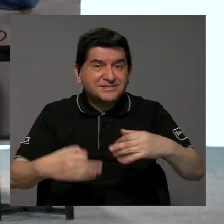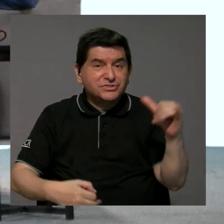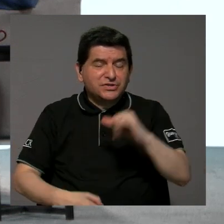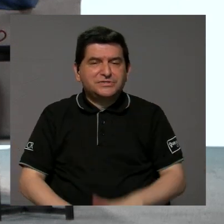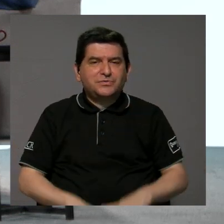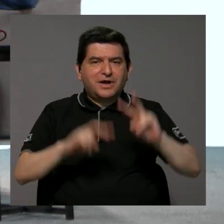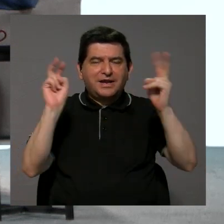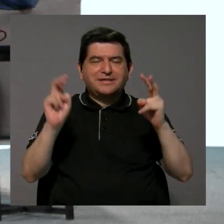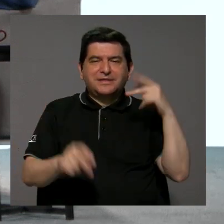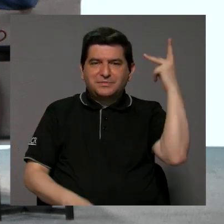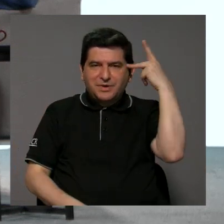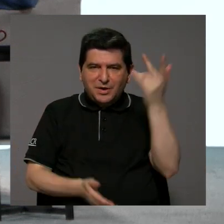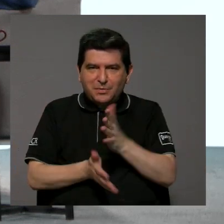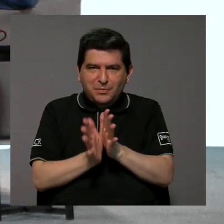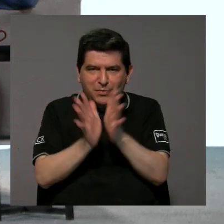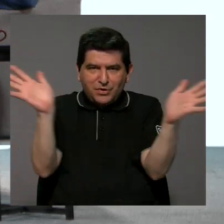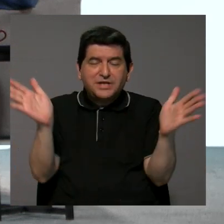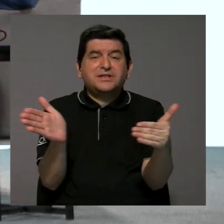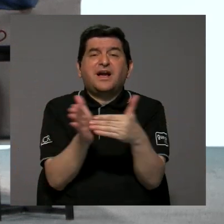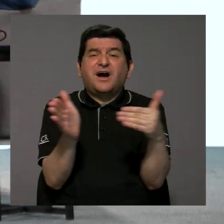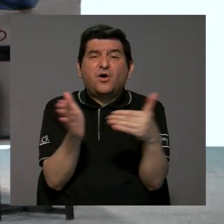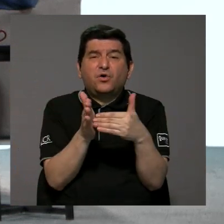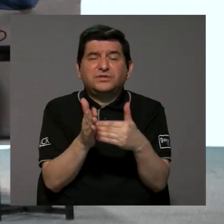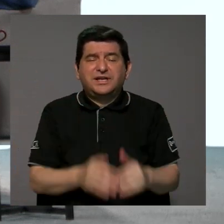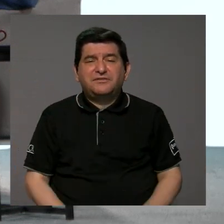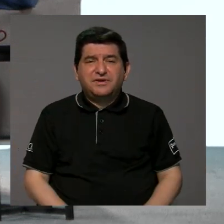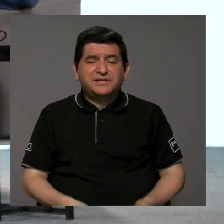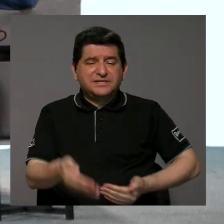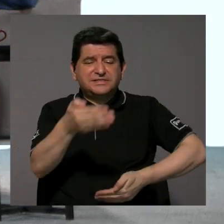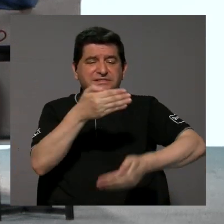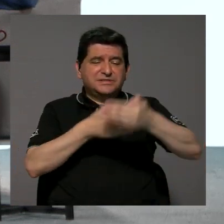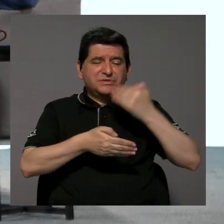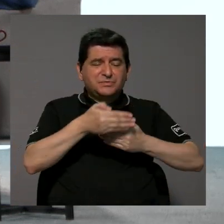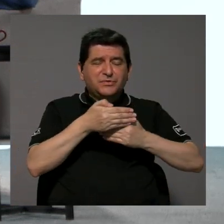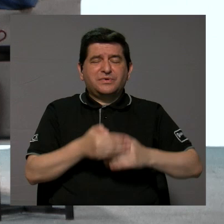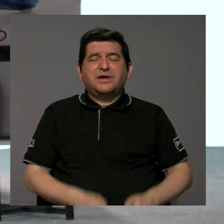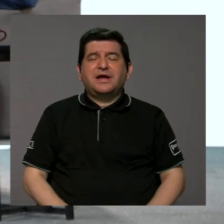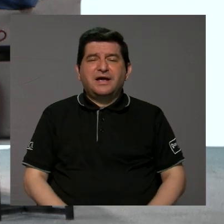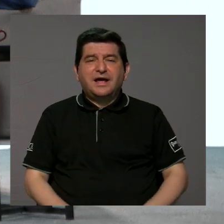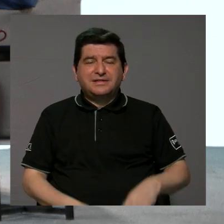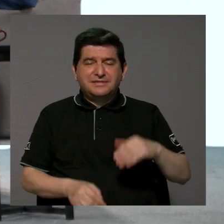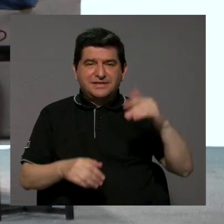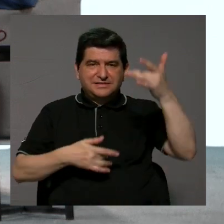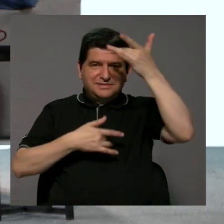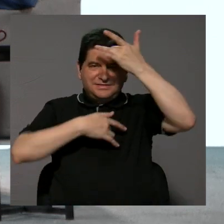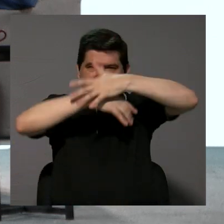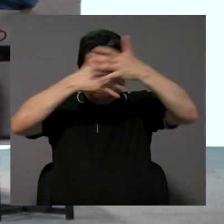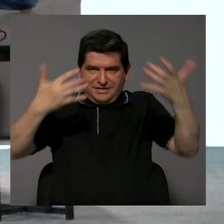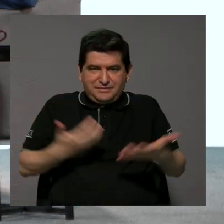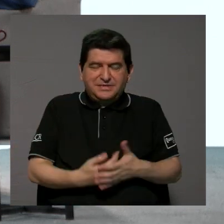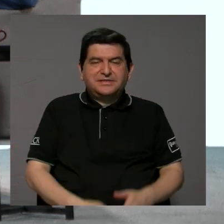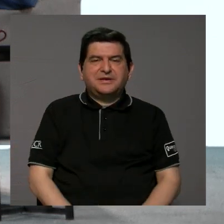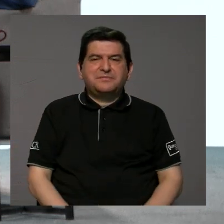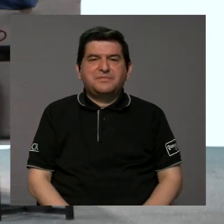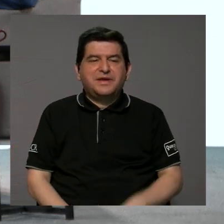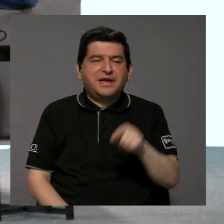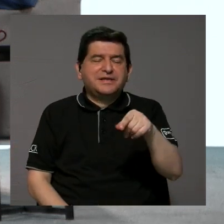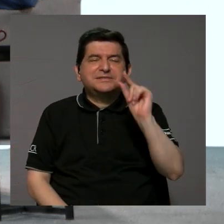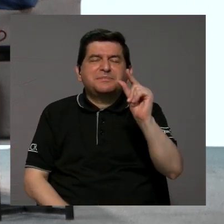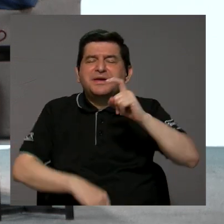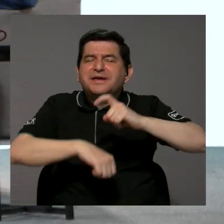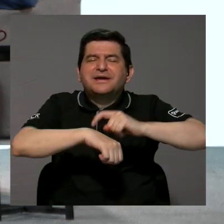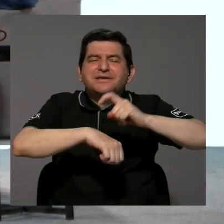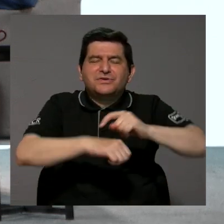toma de decisiones también en materia de política pública tiende a volver al cauce en este caso prepandemia. Entonces fue como un recreo